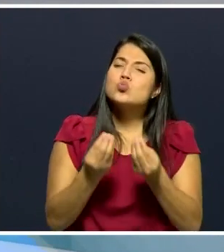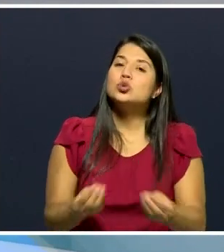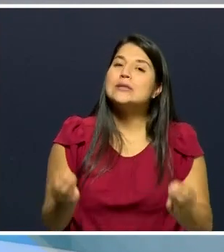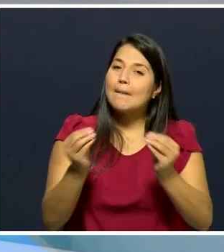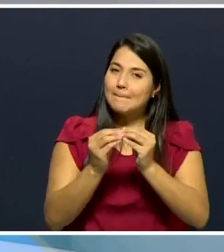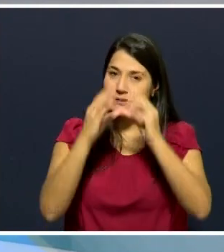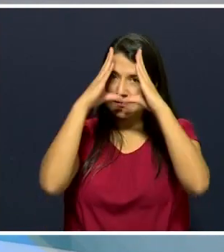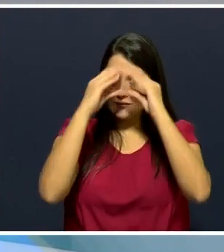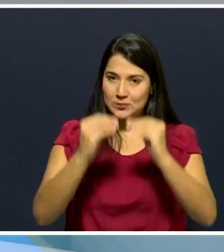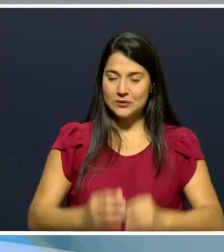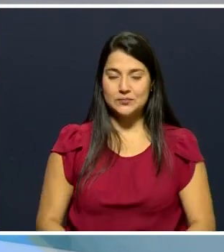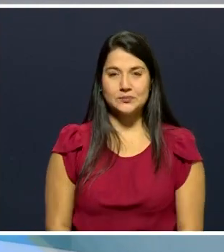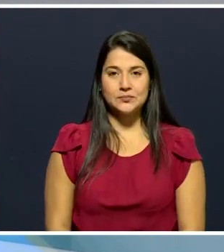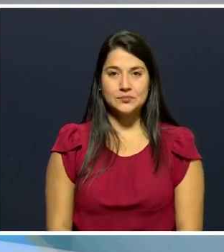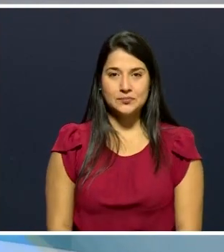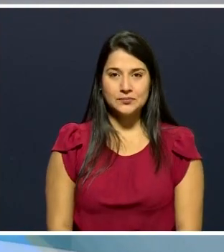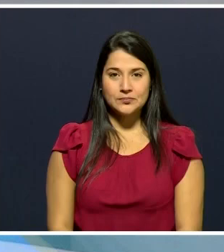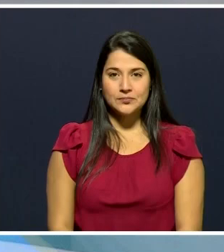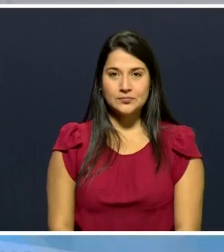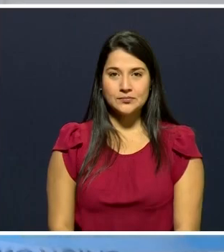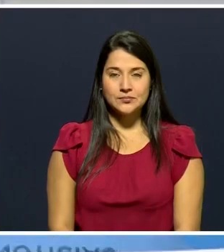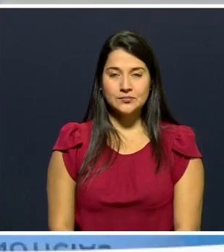más información.